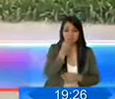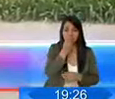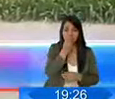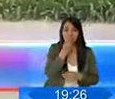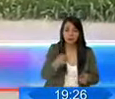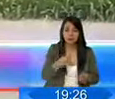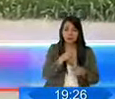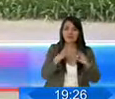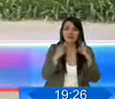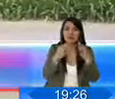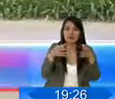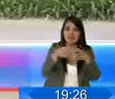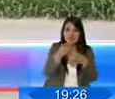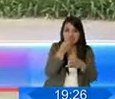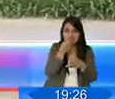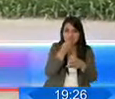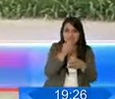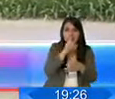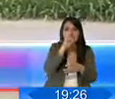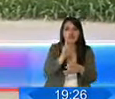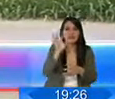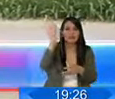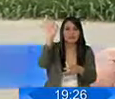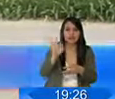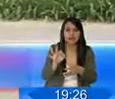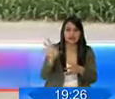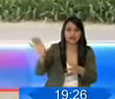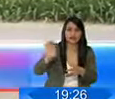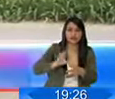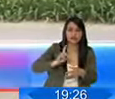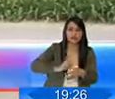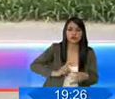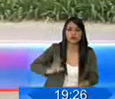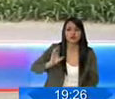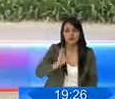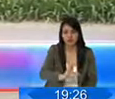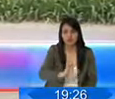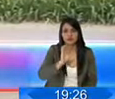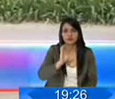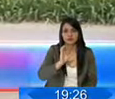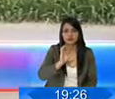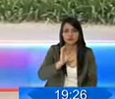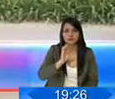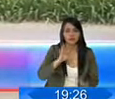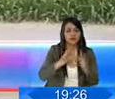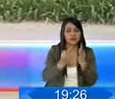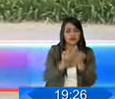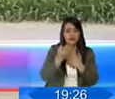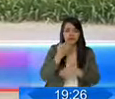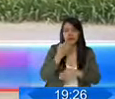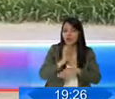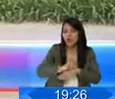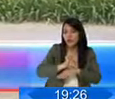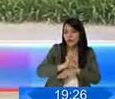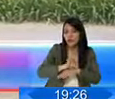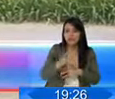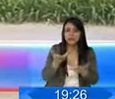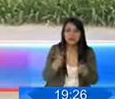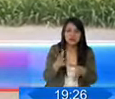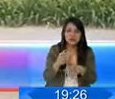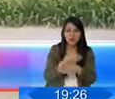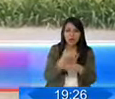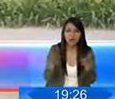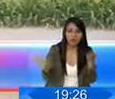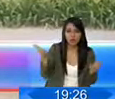estaría cubierta al 100% por el ingreso medio que tienen los hogares en el Ecuador, calculados con